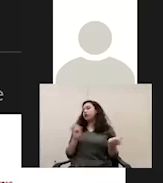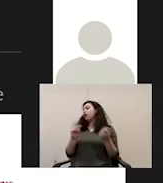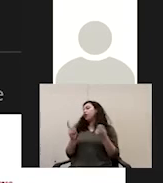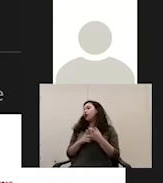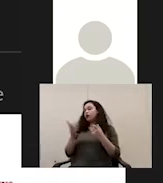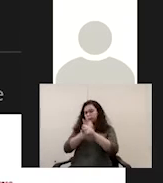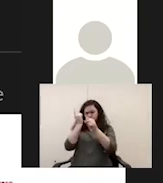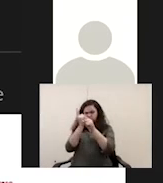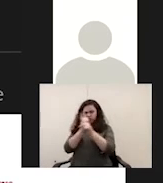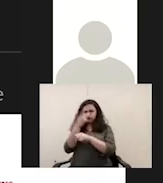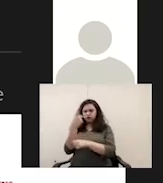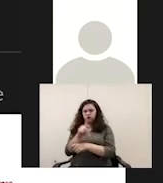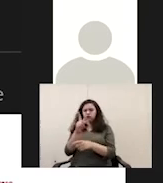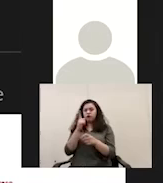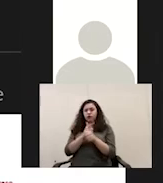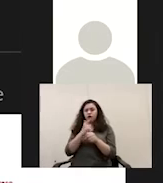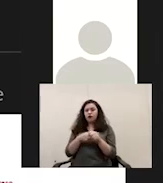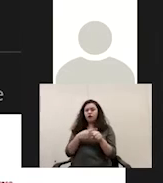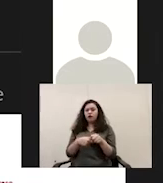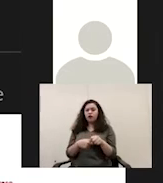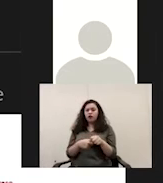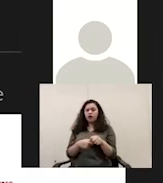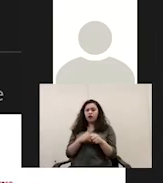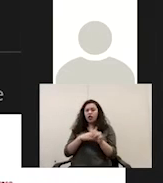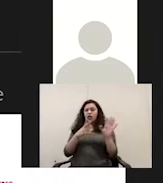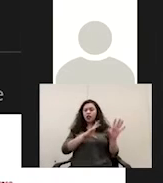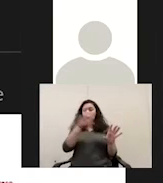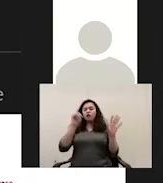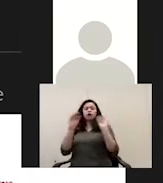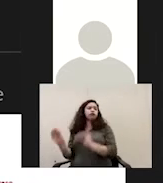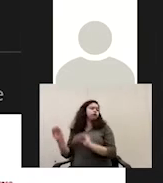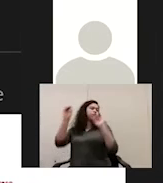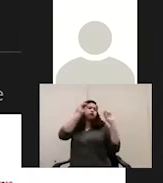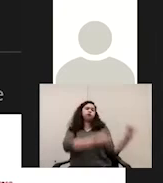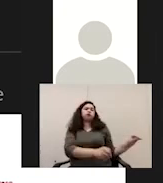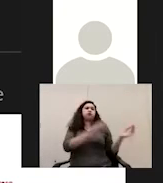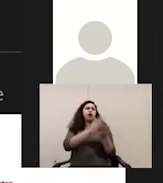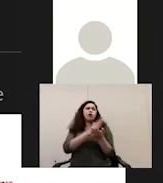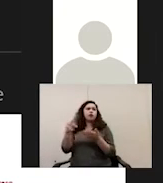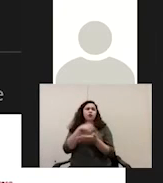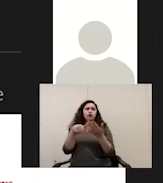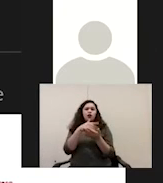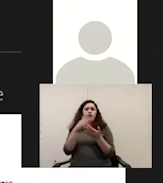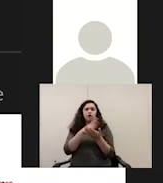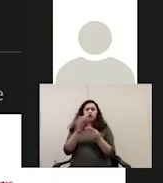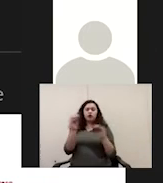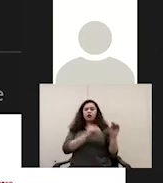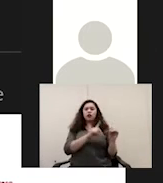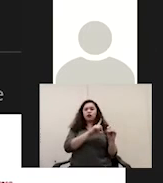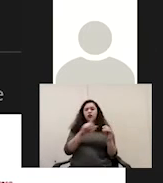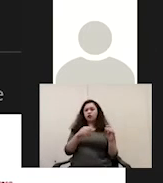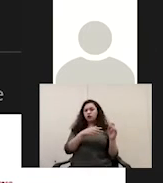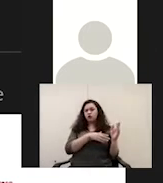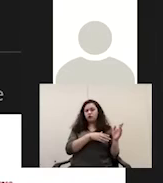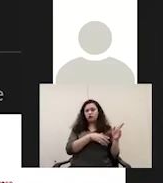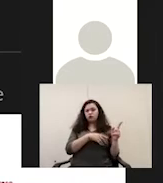visibles de que está enfermo, lo van a colocar en un espacio muy apartado del resto y van a canalizarlo para que se vaya